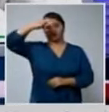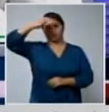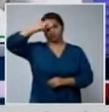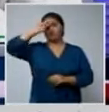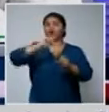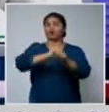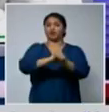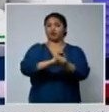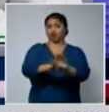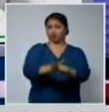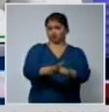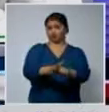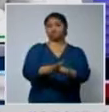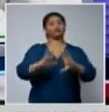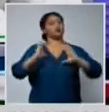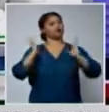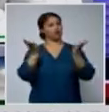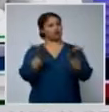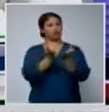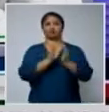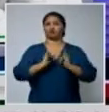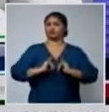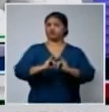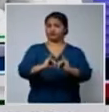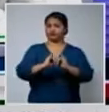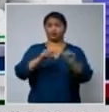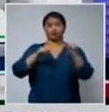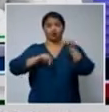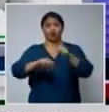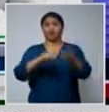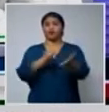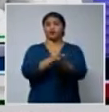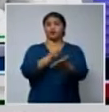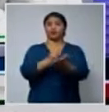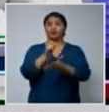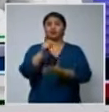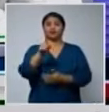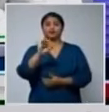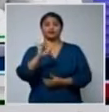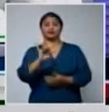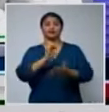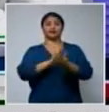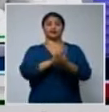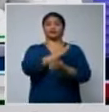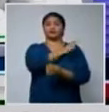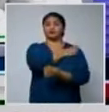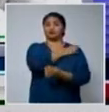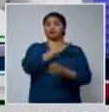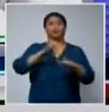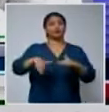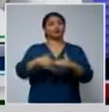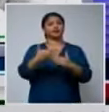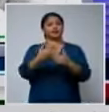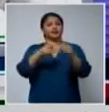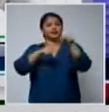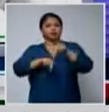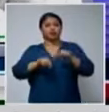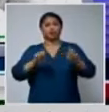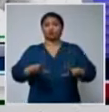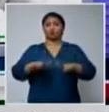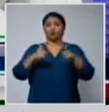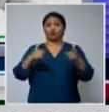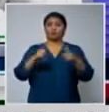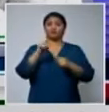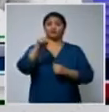Cuba y el resto del mundo. Hoy es miércoles 17 de marzo, cumple esta transmisión un año de su primera salida al